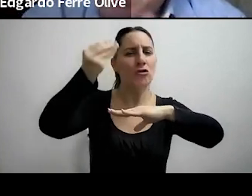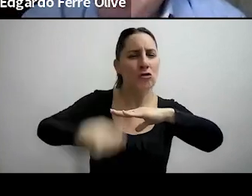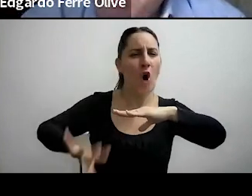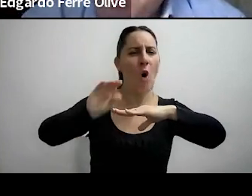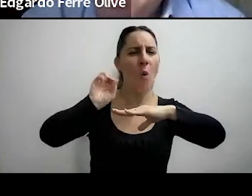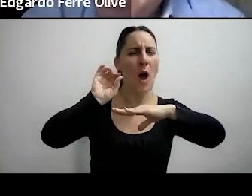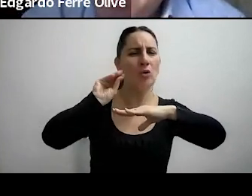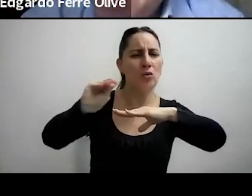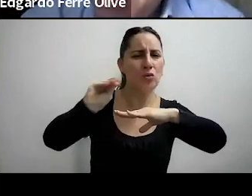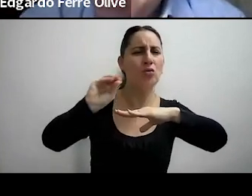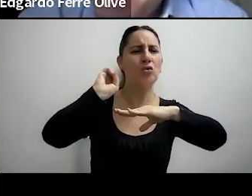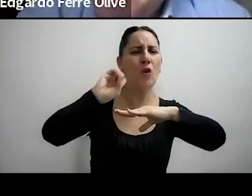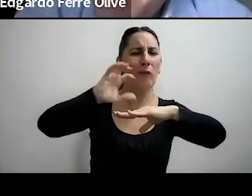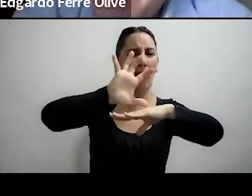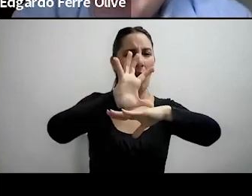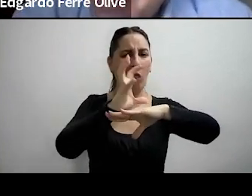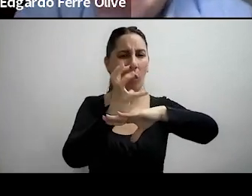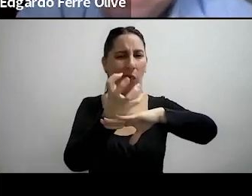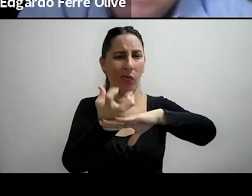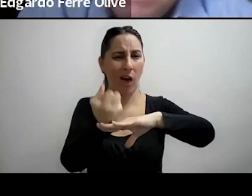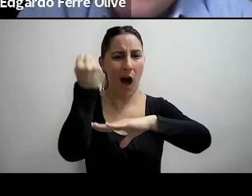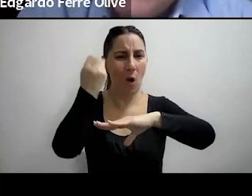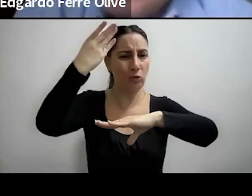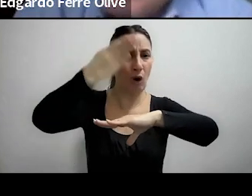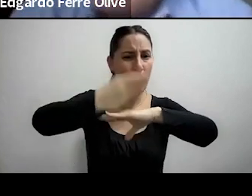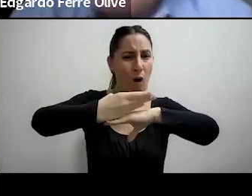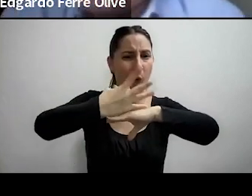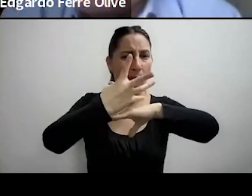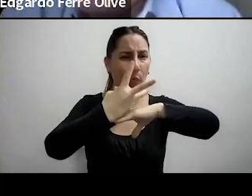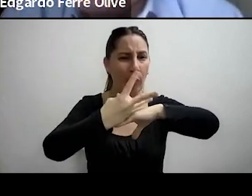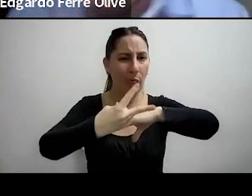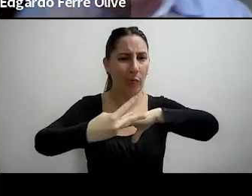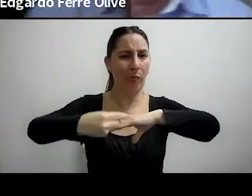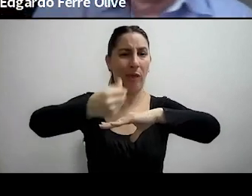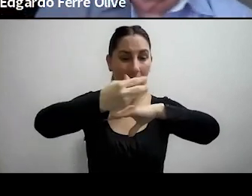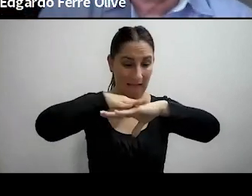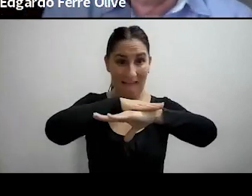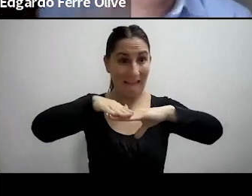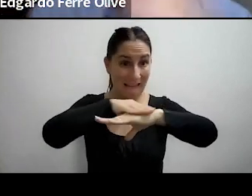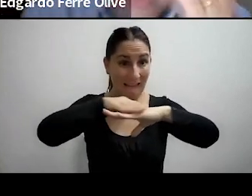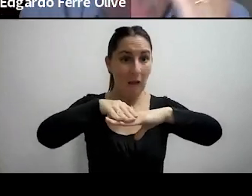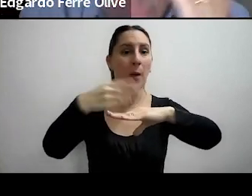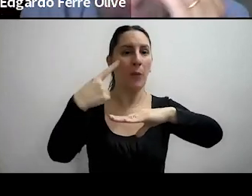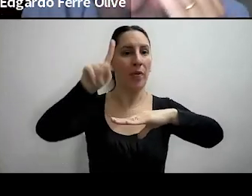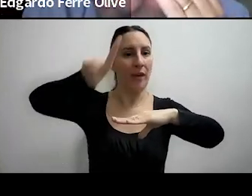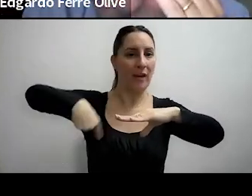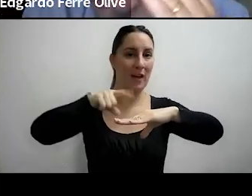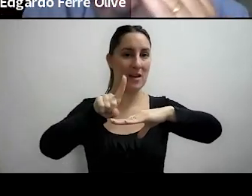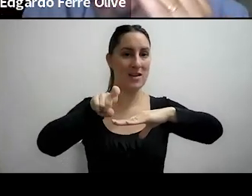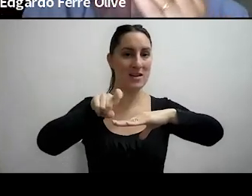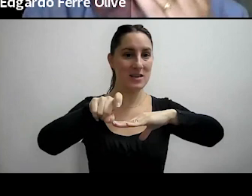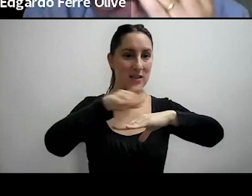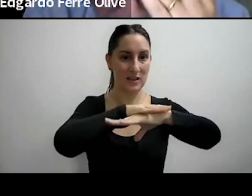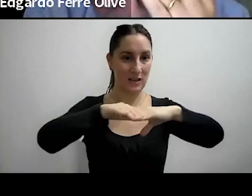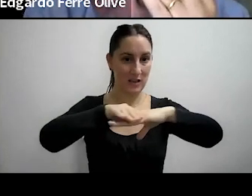Automotores que quedan a la deriva, ahí, que van impregnando de materiales que pueden ser cancerígenos en el suelo. Entonces, ¿qué sucede con esto?